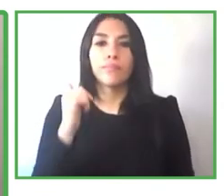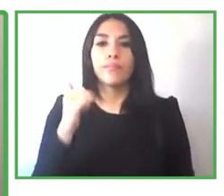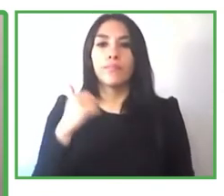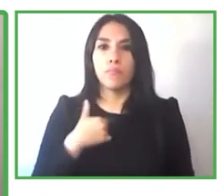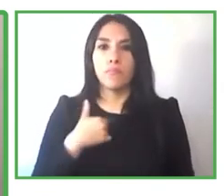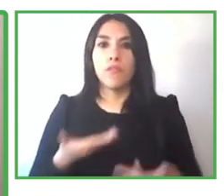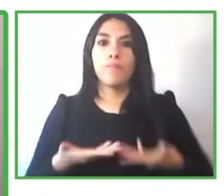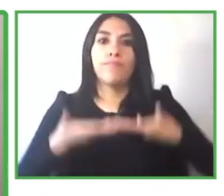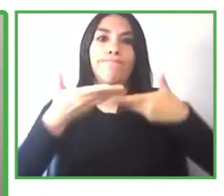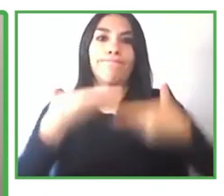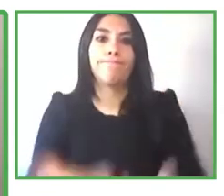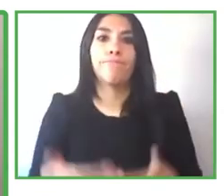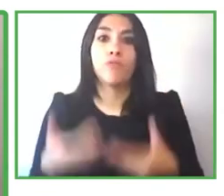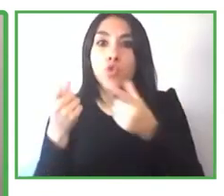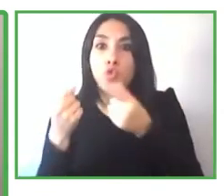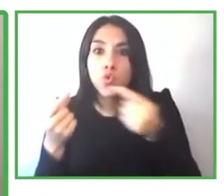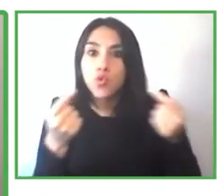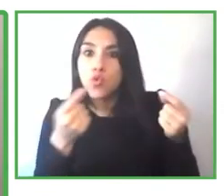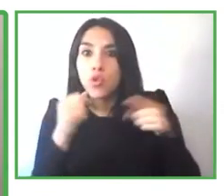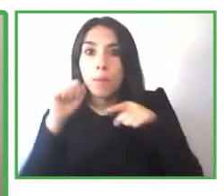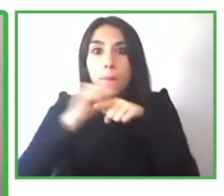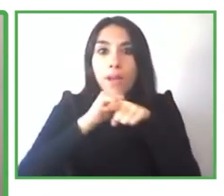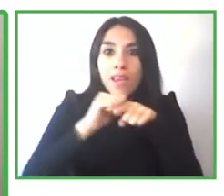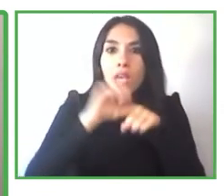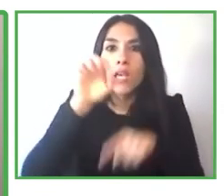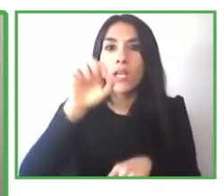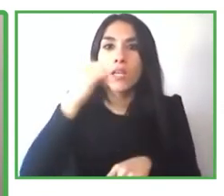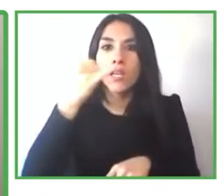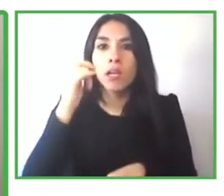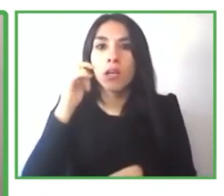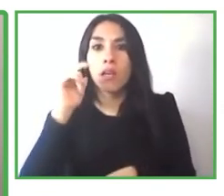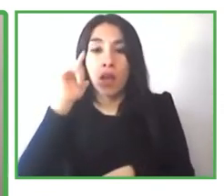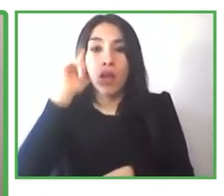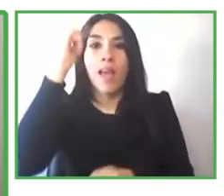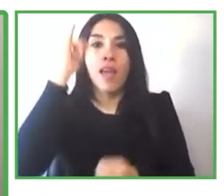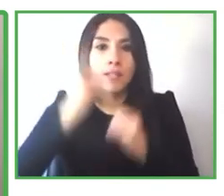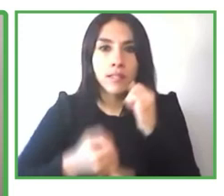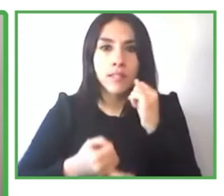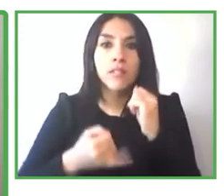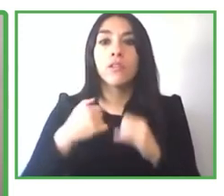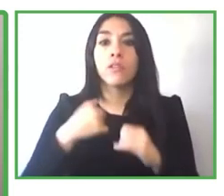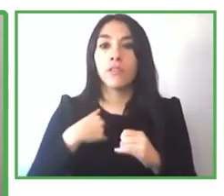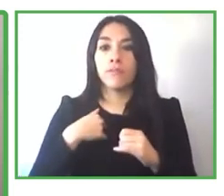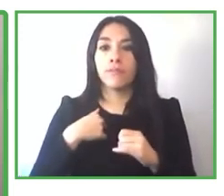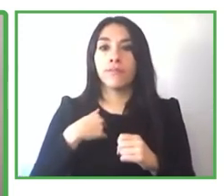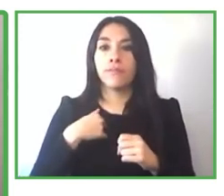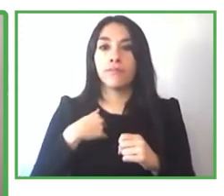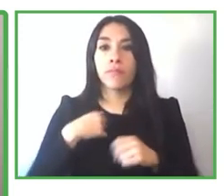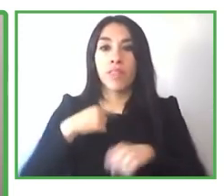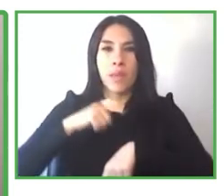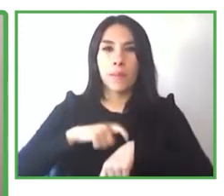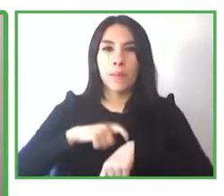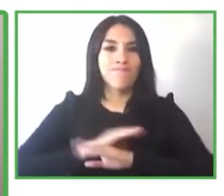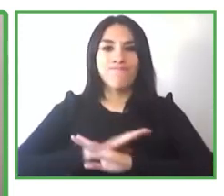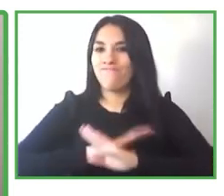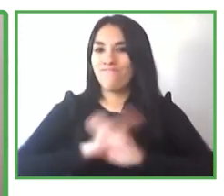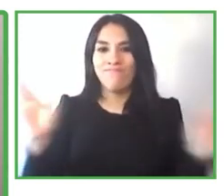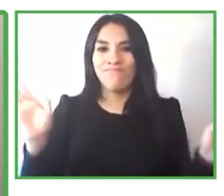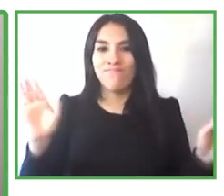al final de cuando yo ya había terminado mi periodo ahí. Y me gustó mucho que me hayan invitado de